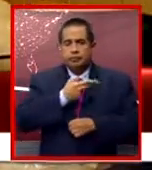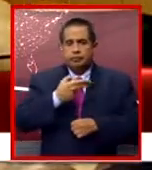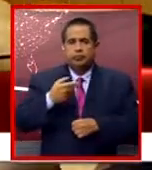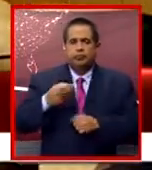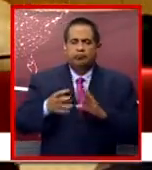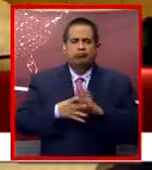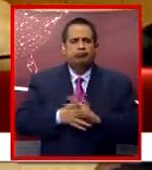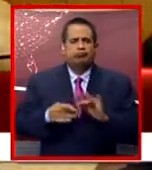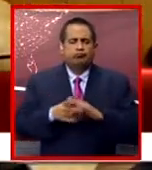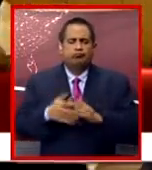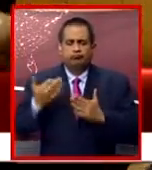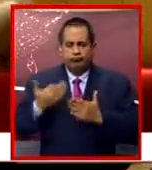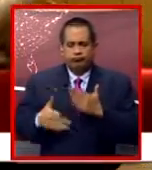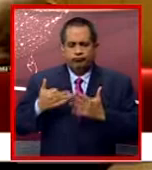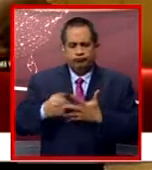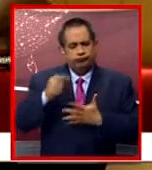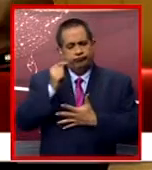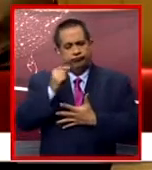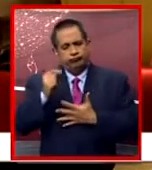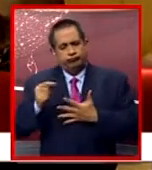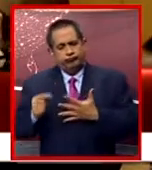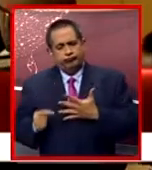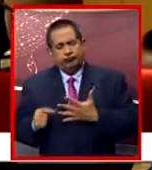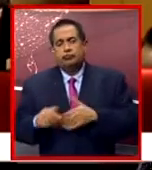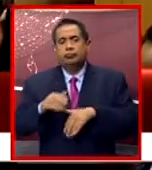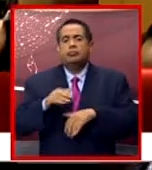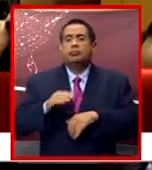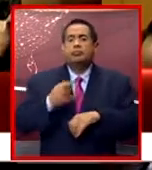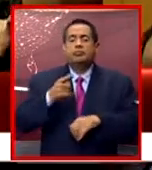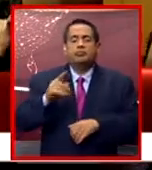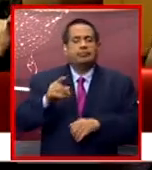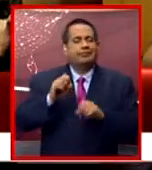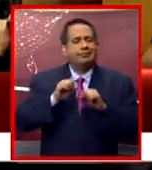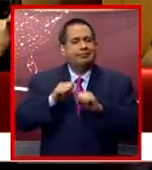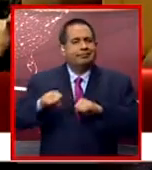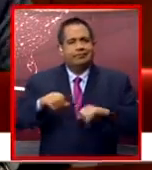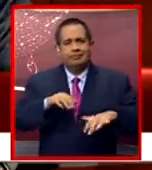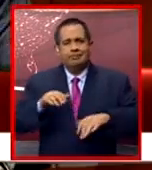refirió a las tareas pendientes por los sismos del 7 y 19 de septiembre.